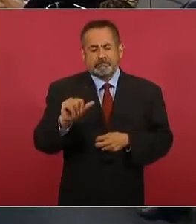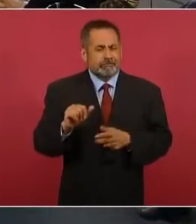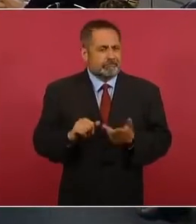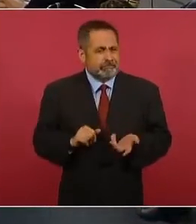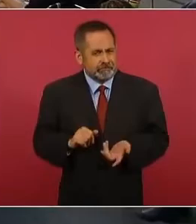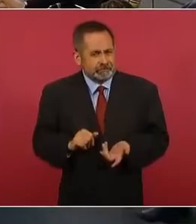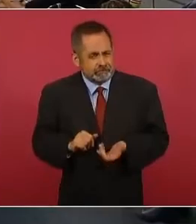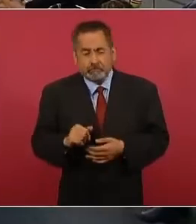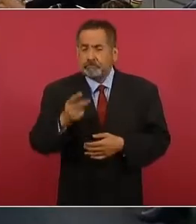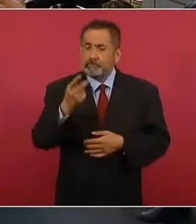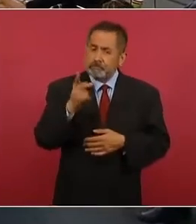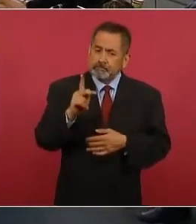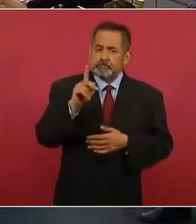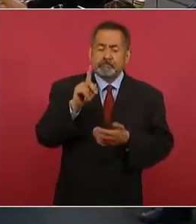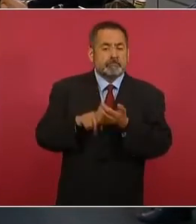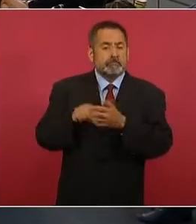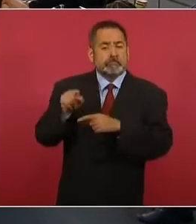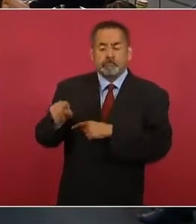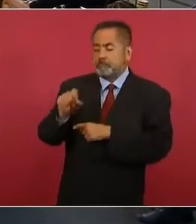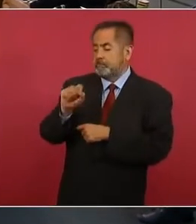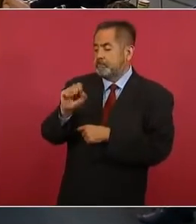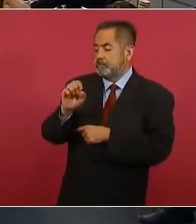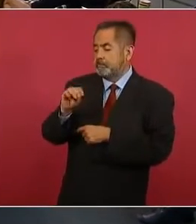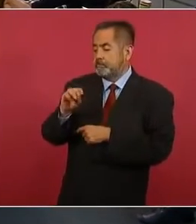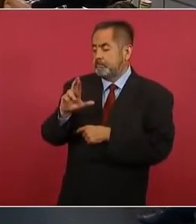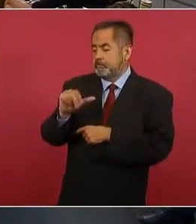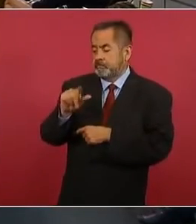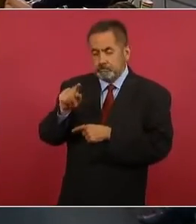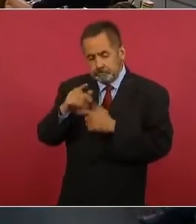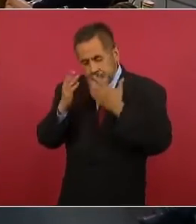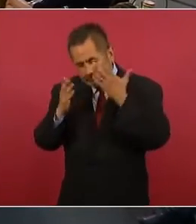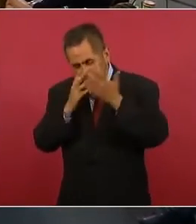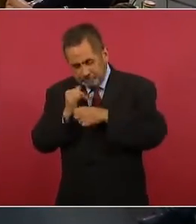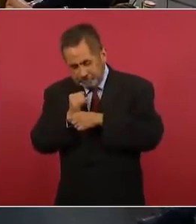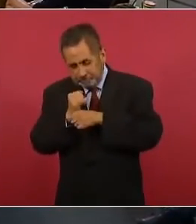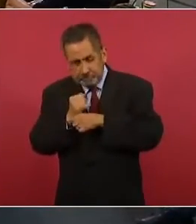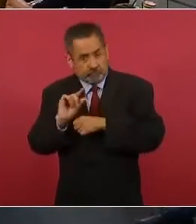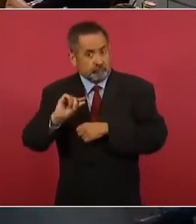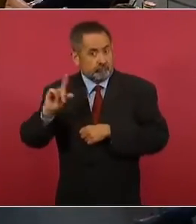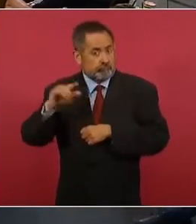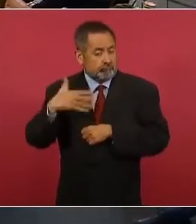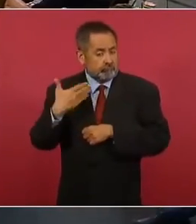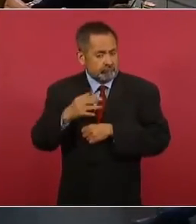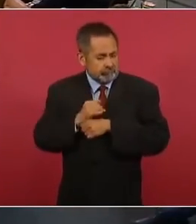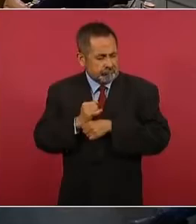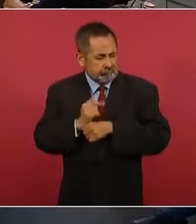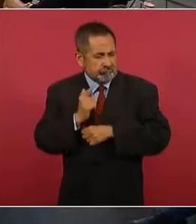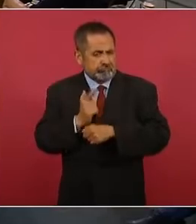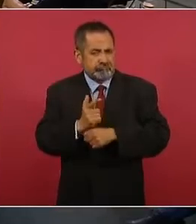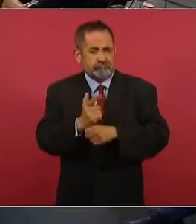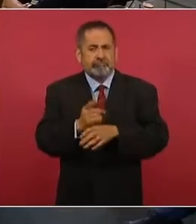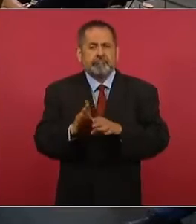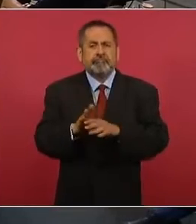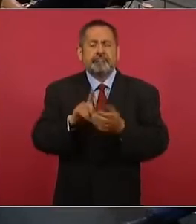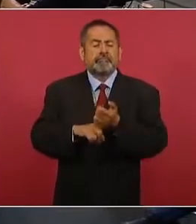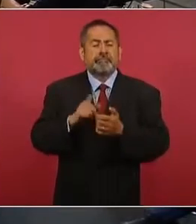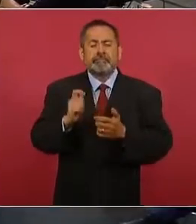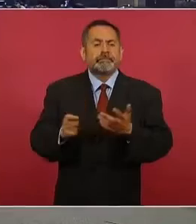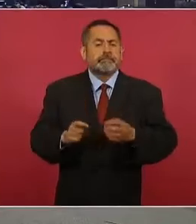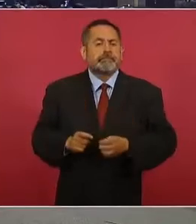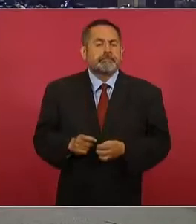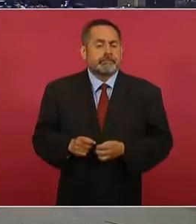Semarnat hizo un estudio muy profundo, muy profesional, y vio